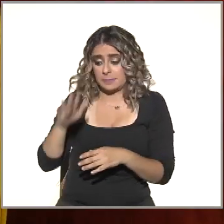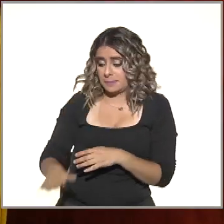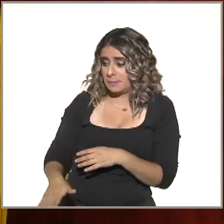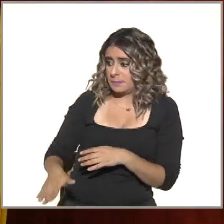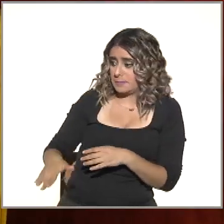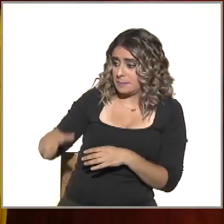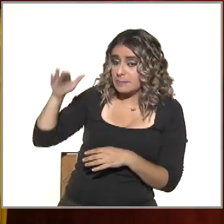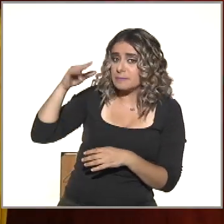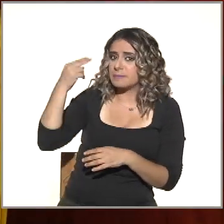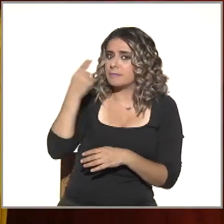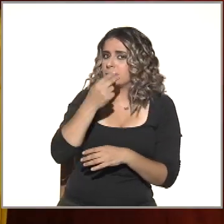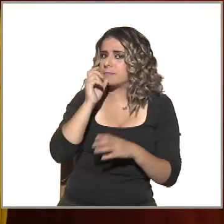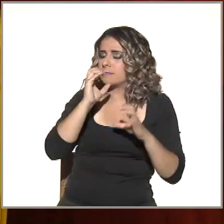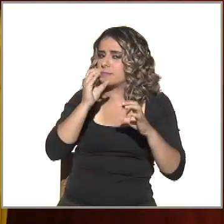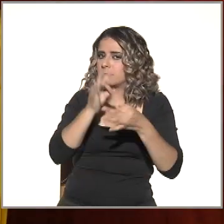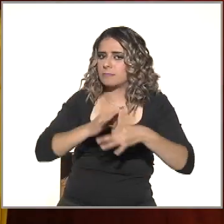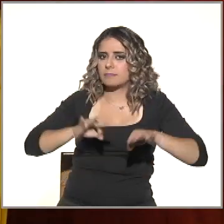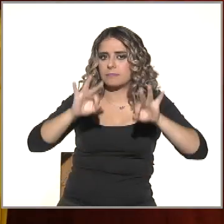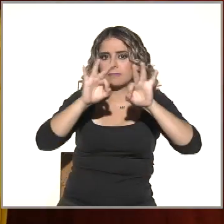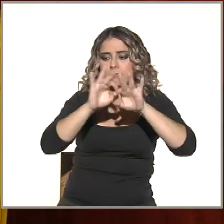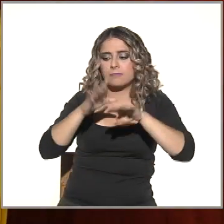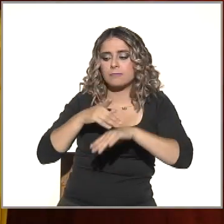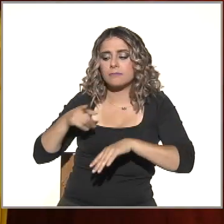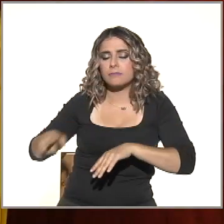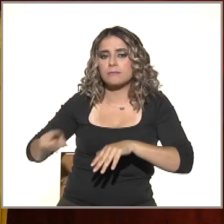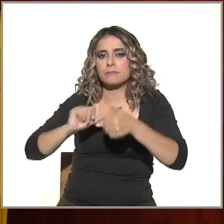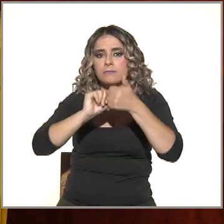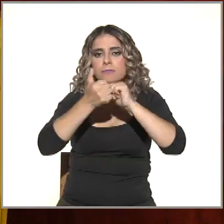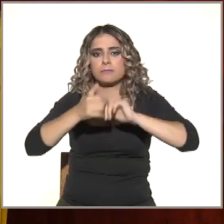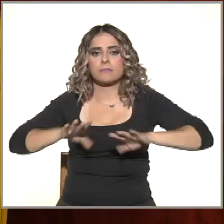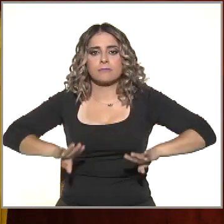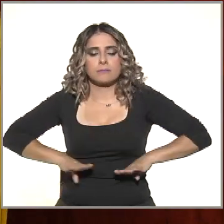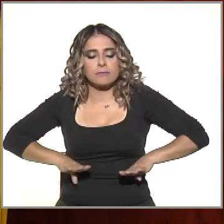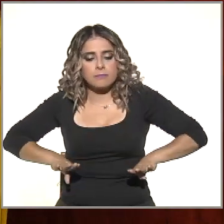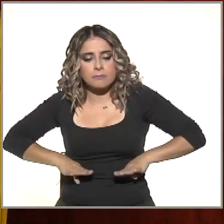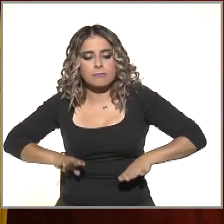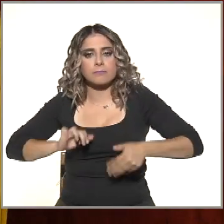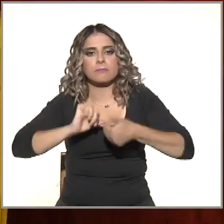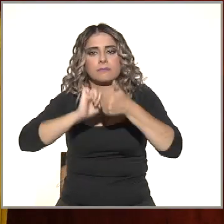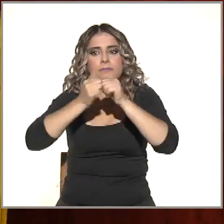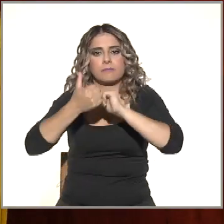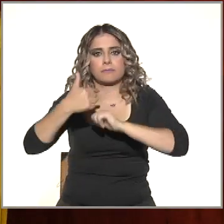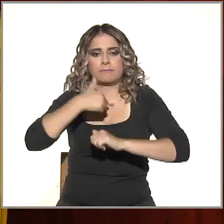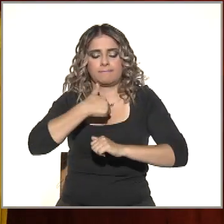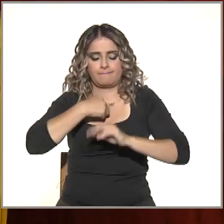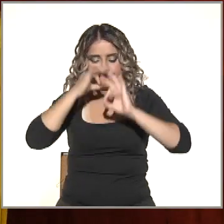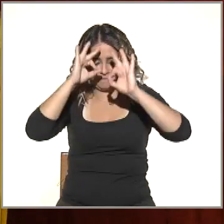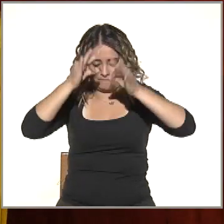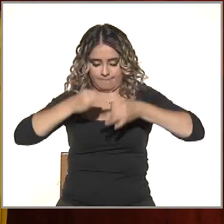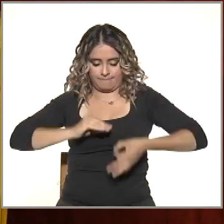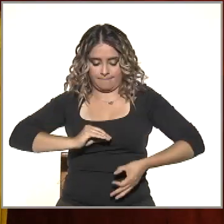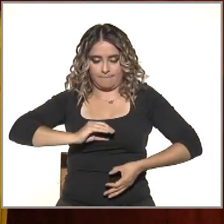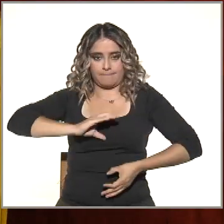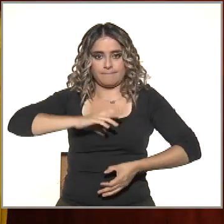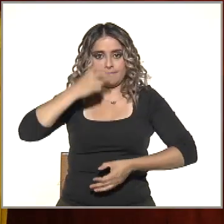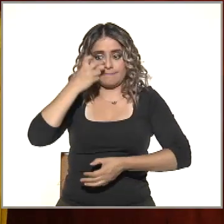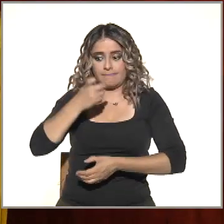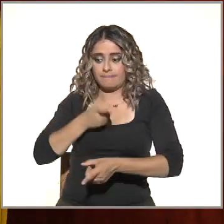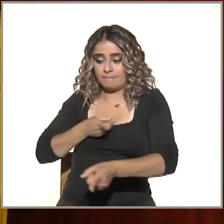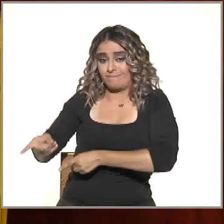importante porque se está estructurando la personalidad, se está estructurando la idea que tienes de ti mismo. Claro. Y